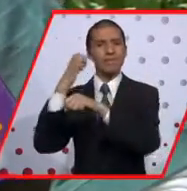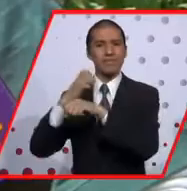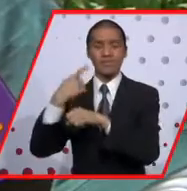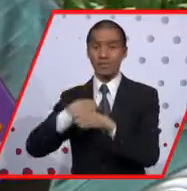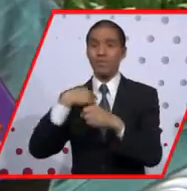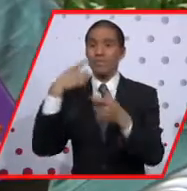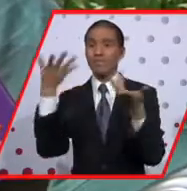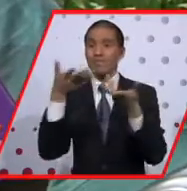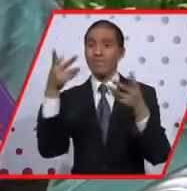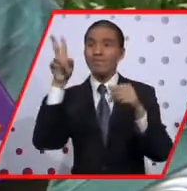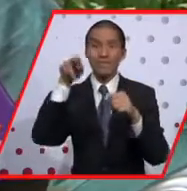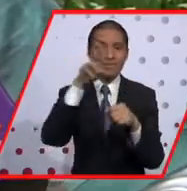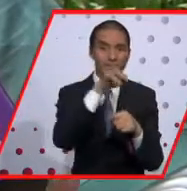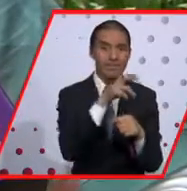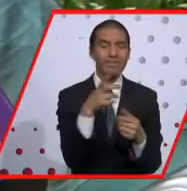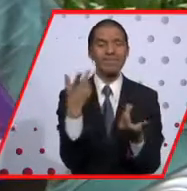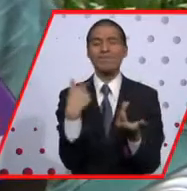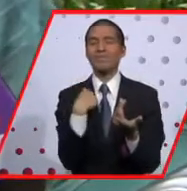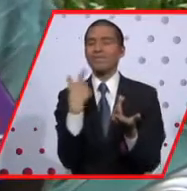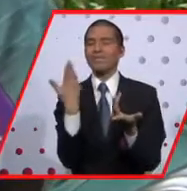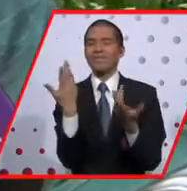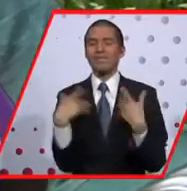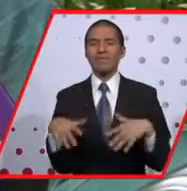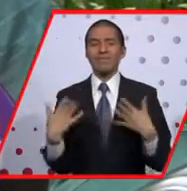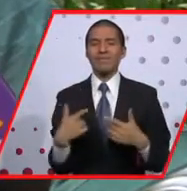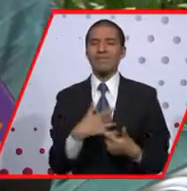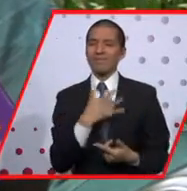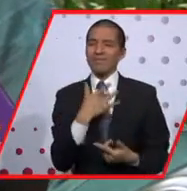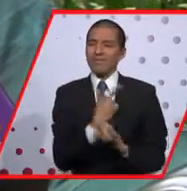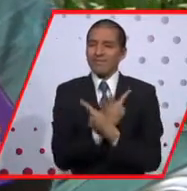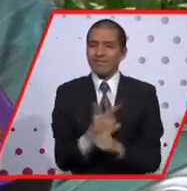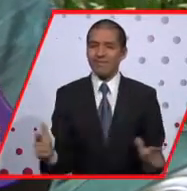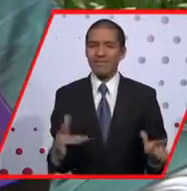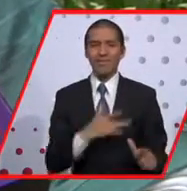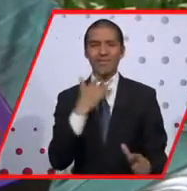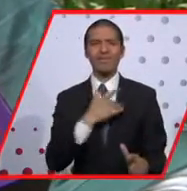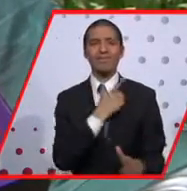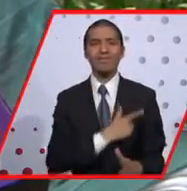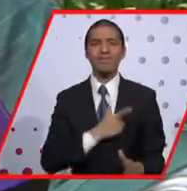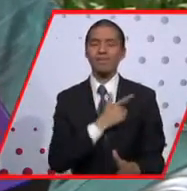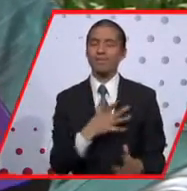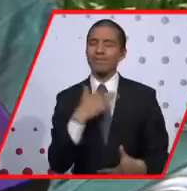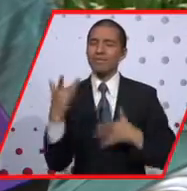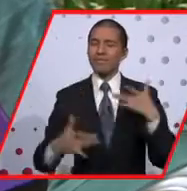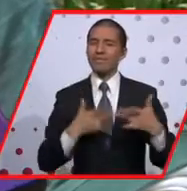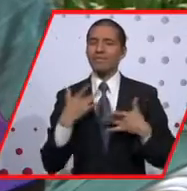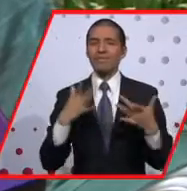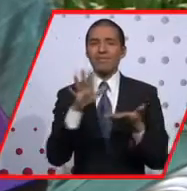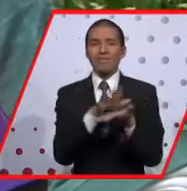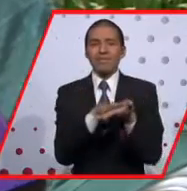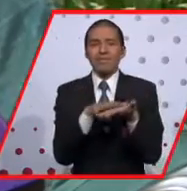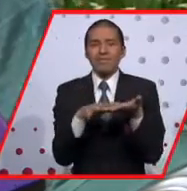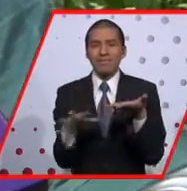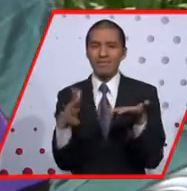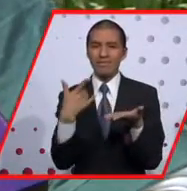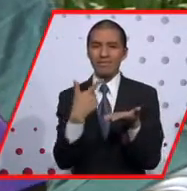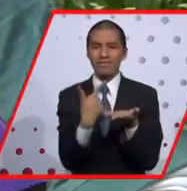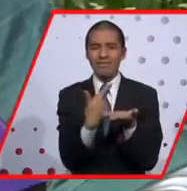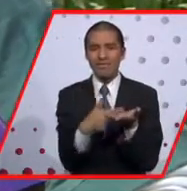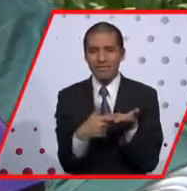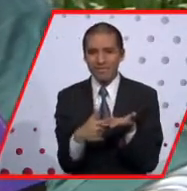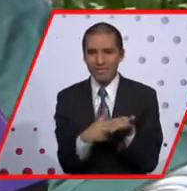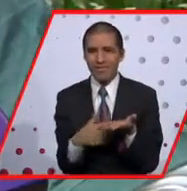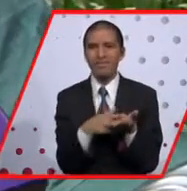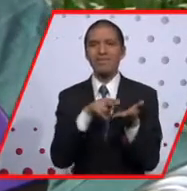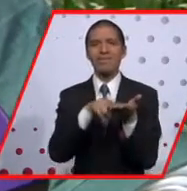pintado paisaje, me atraen porque me siento en libertad. Me gusta mucho sentir la sensación de los grises, de los negros, y desde